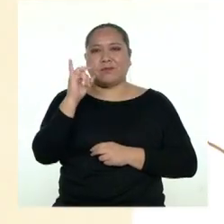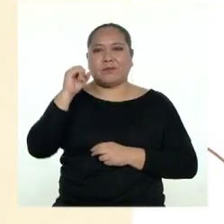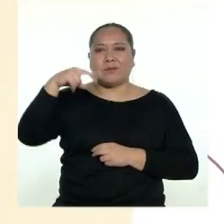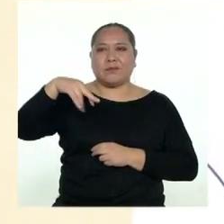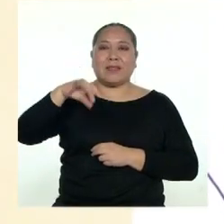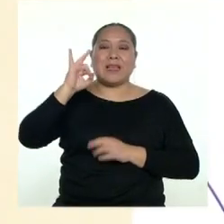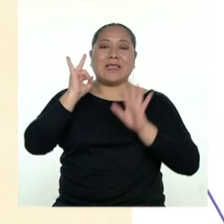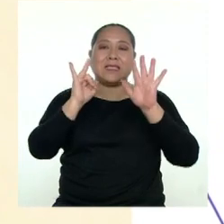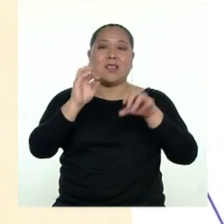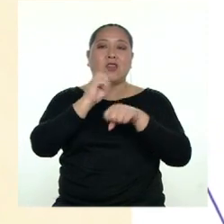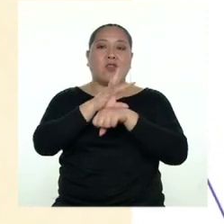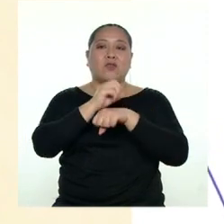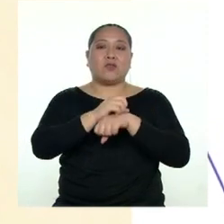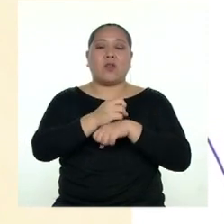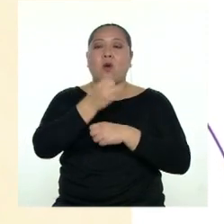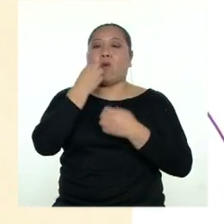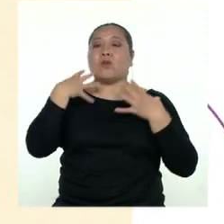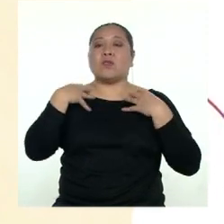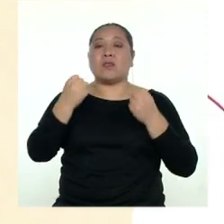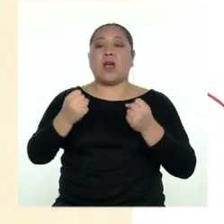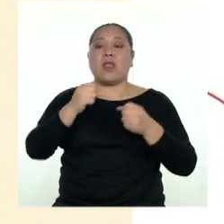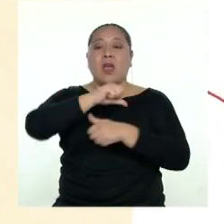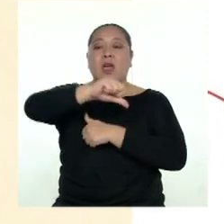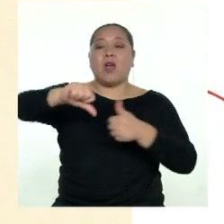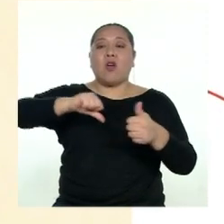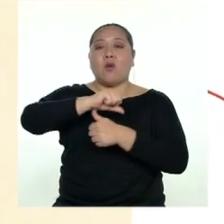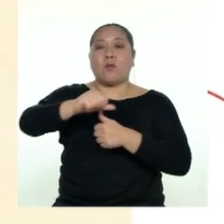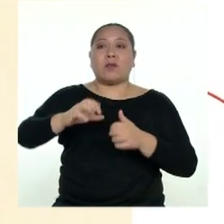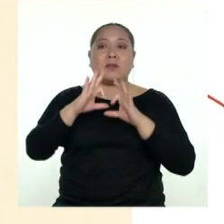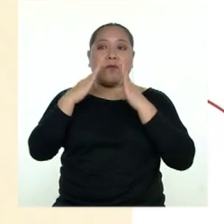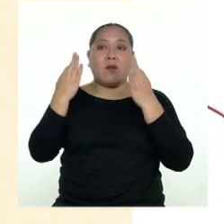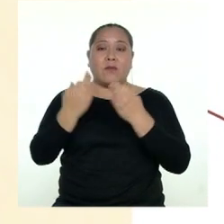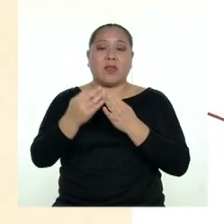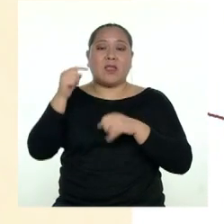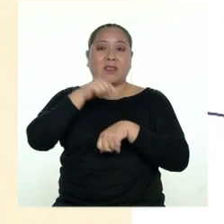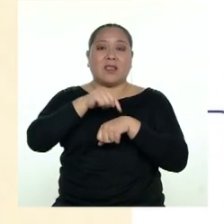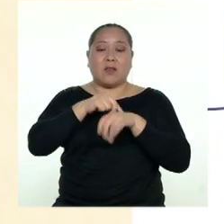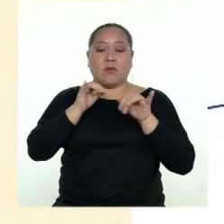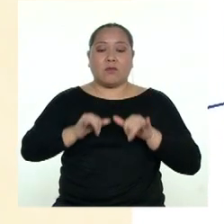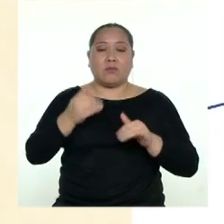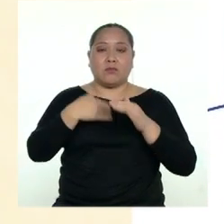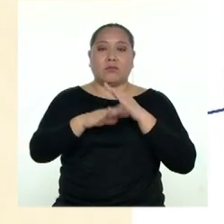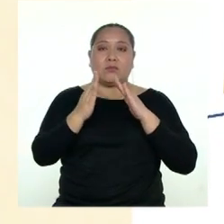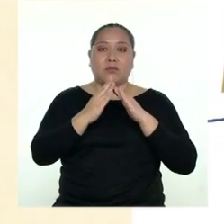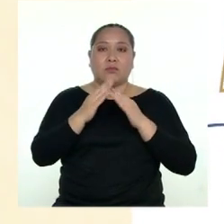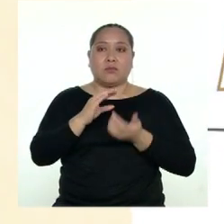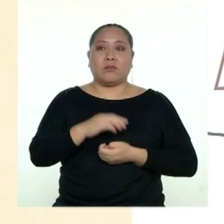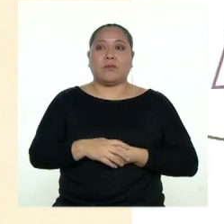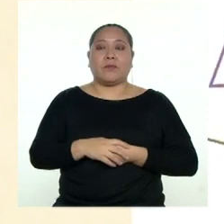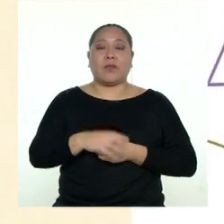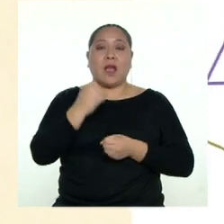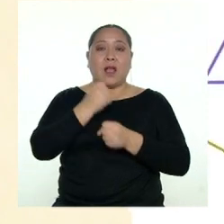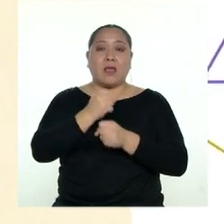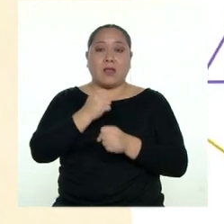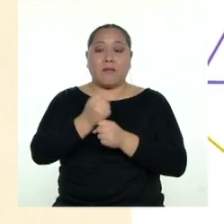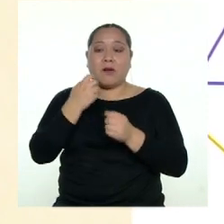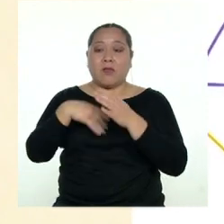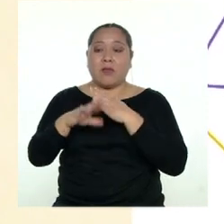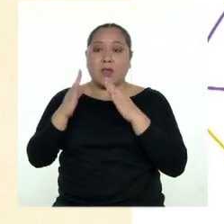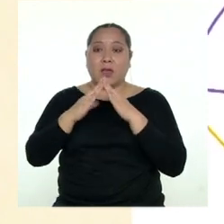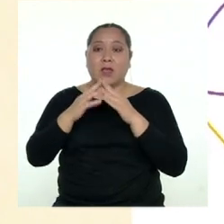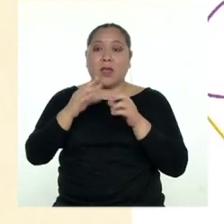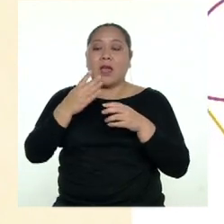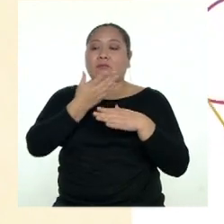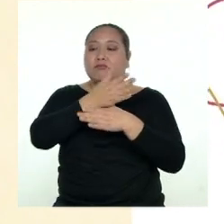7 consejos para una sana convivencia en familia durante el aislamiento social obligatorio. El trabajo doméstico debe ser repartido por igual entre